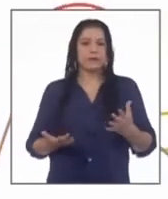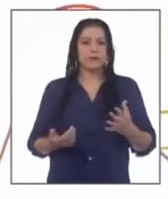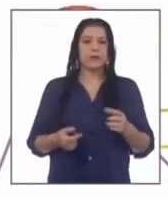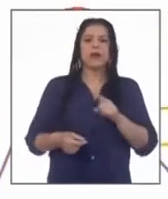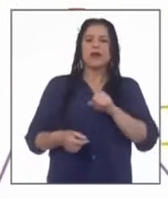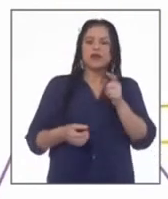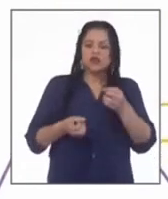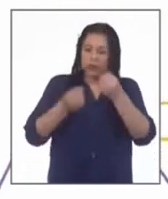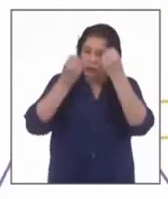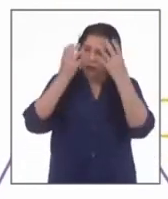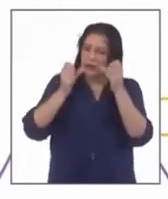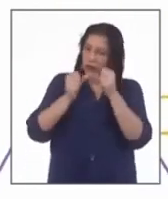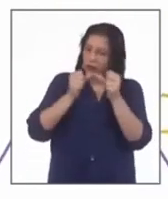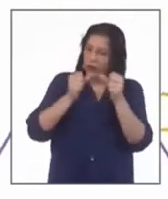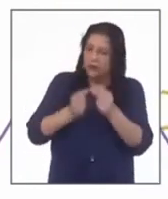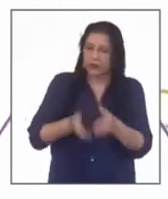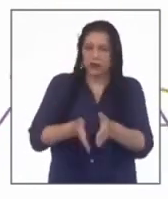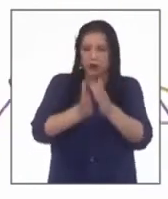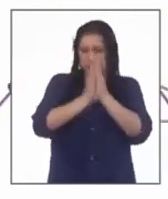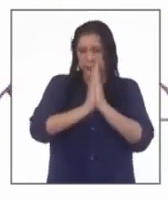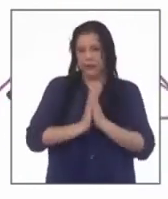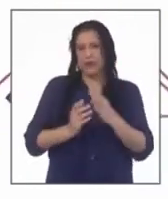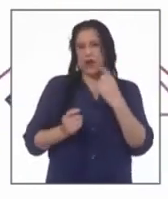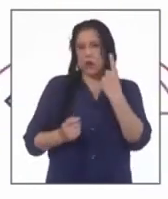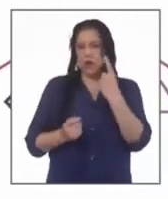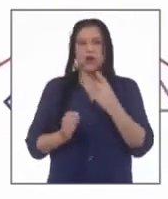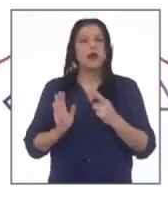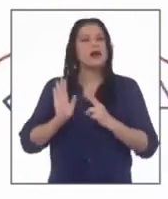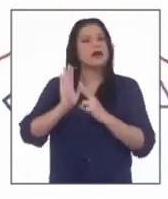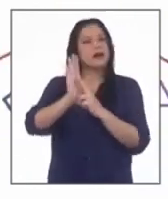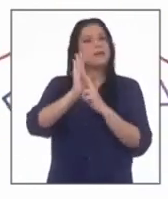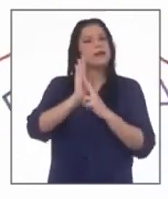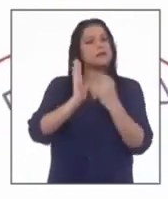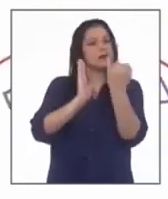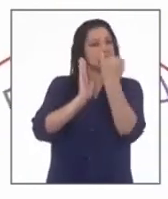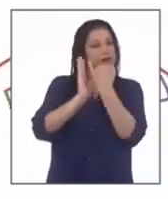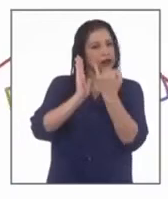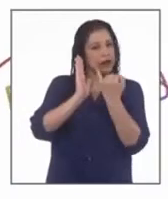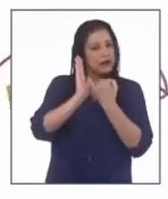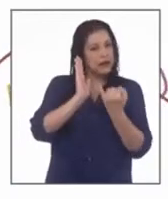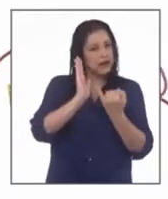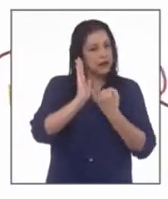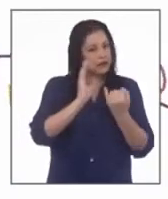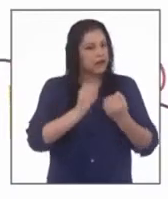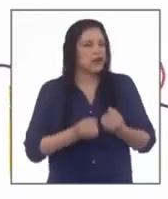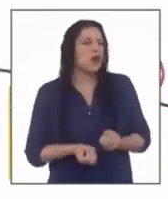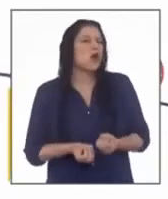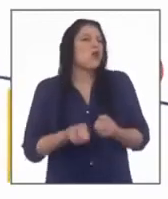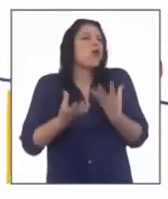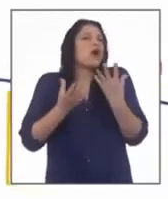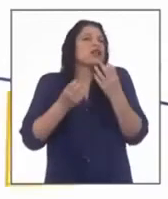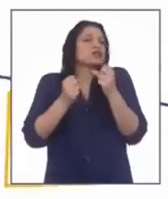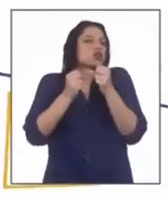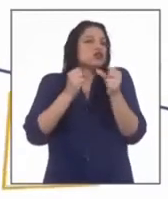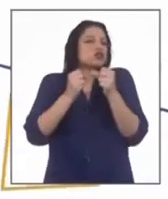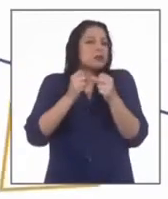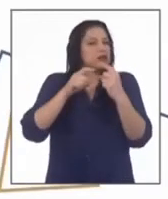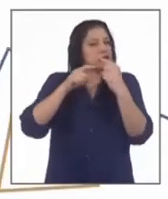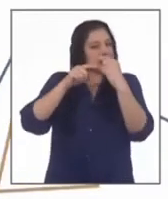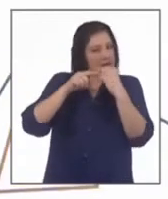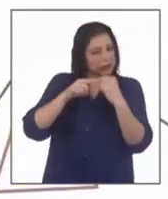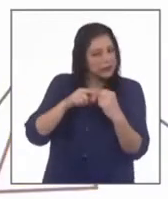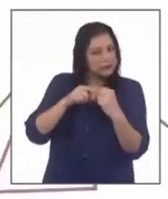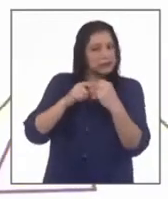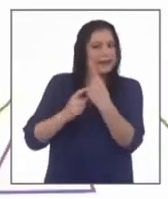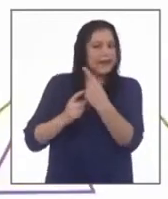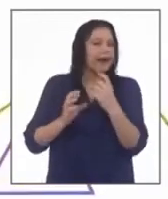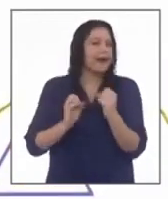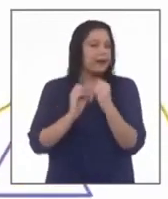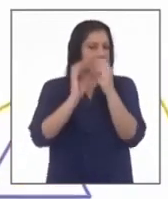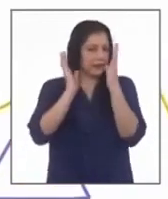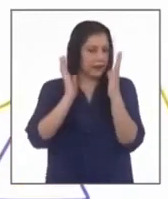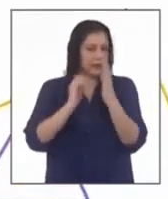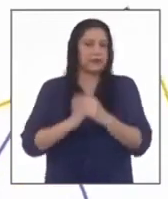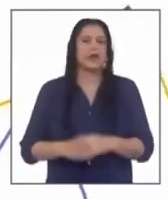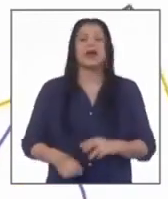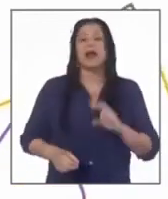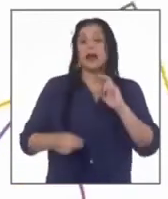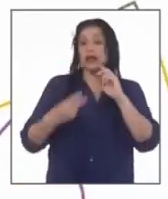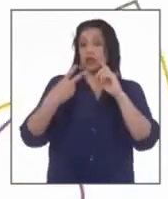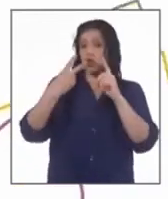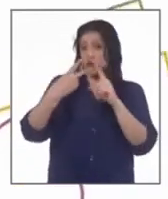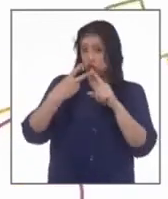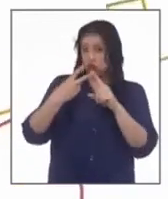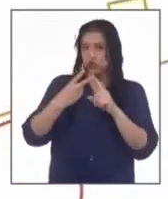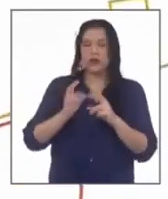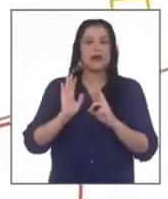Sobre los datos se nos pide 1. Representa gráficamente la oscilación de los valores de saturación de oxígeno de cada día.